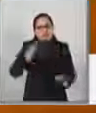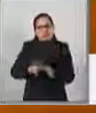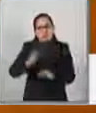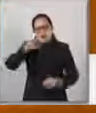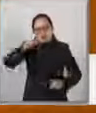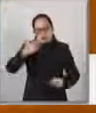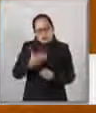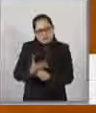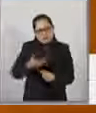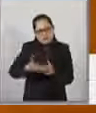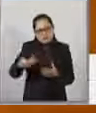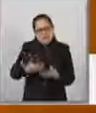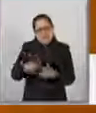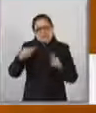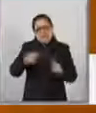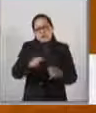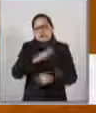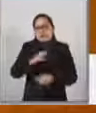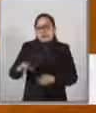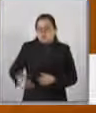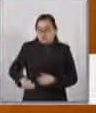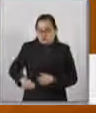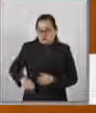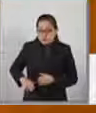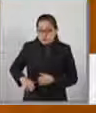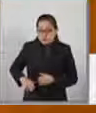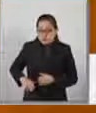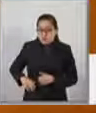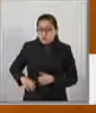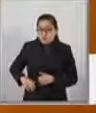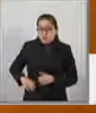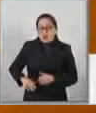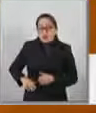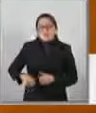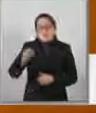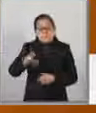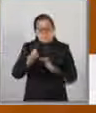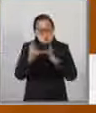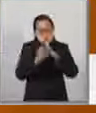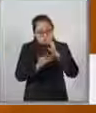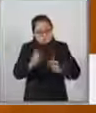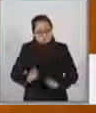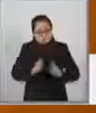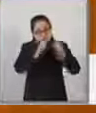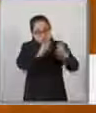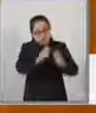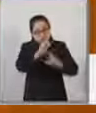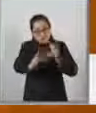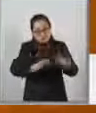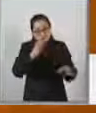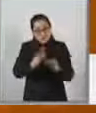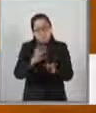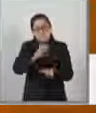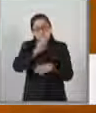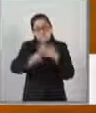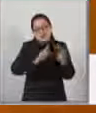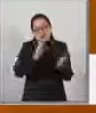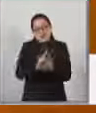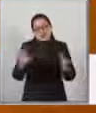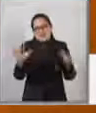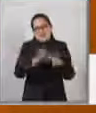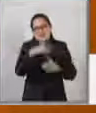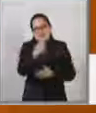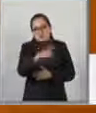función que le encarga la Constitución y con la función que le encarga la propia ley de la Fiscalía. Es muy importante que veamos